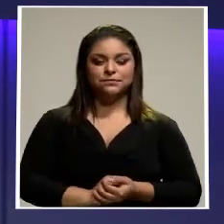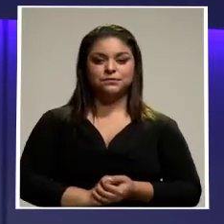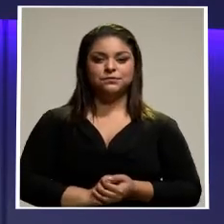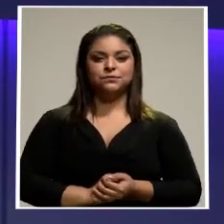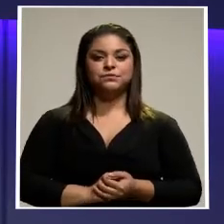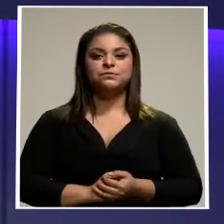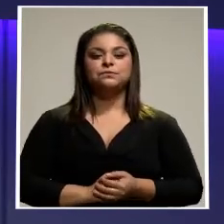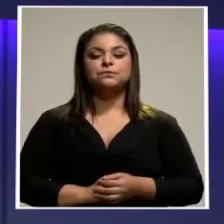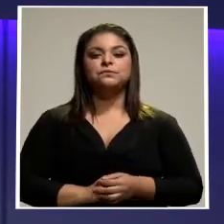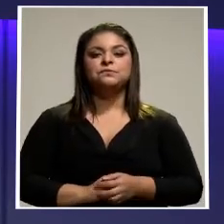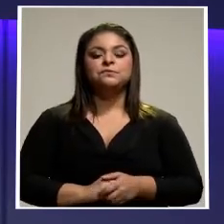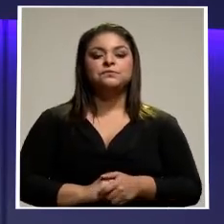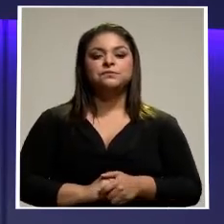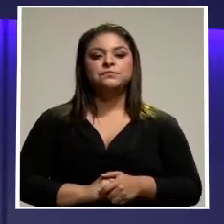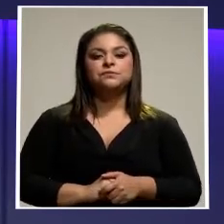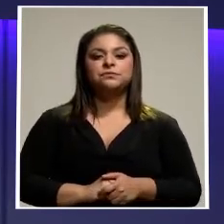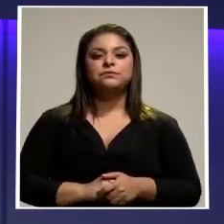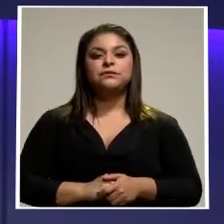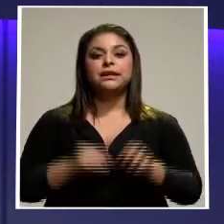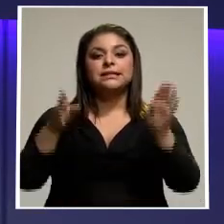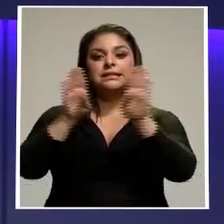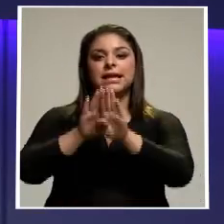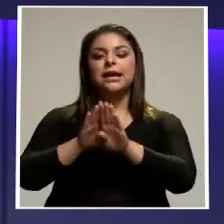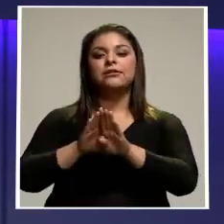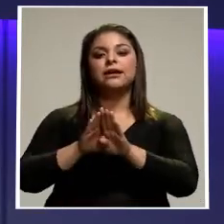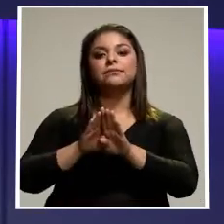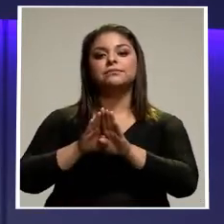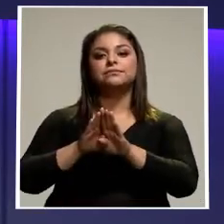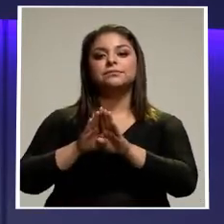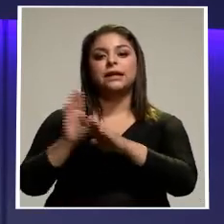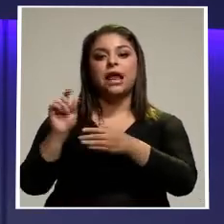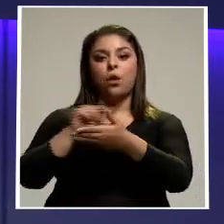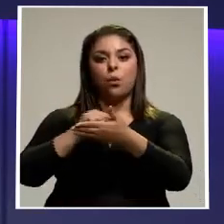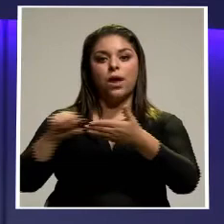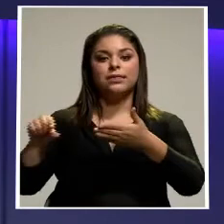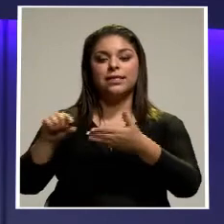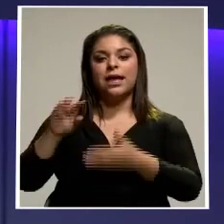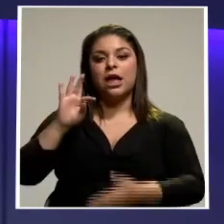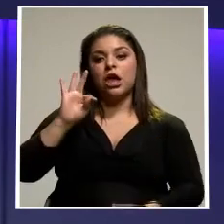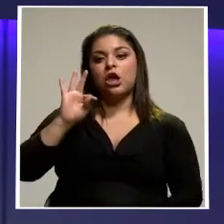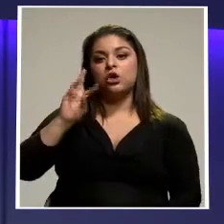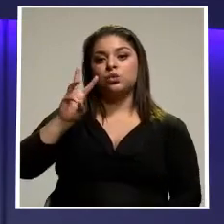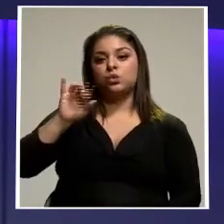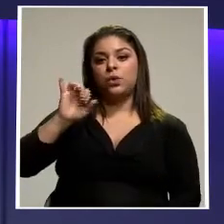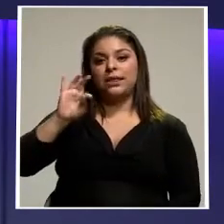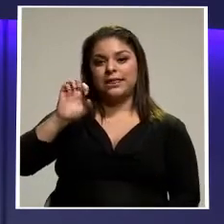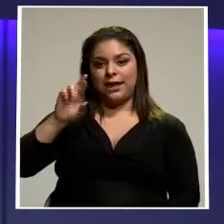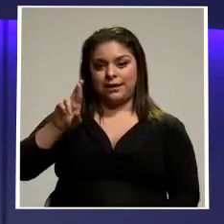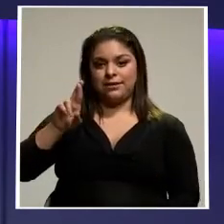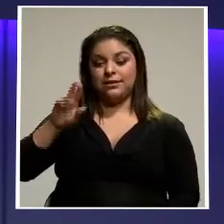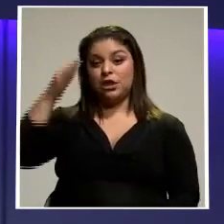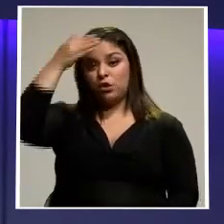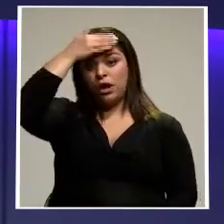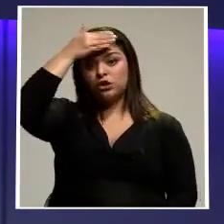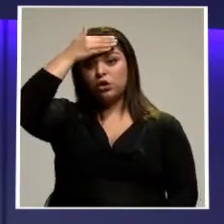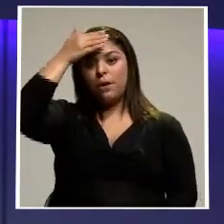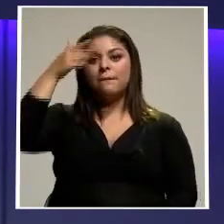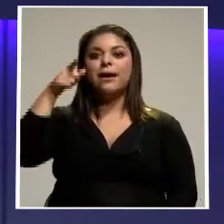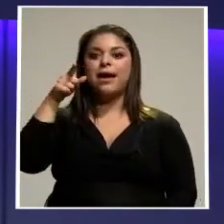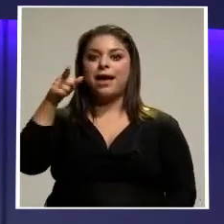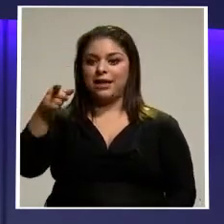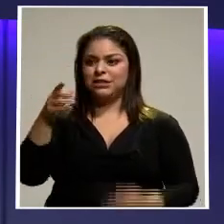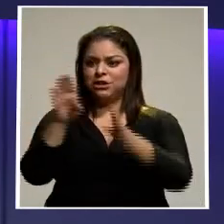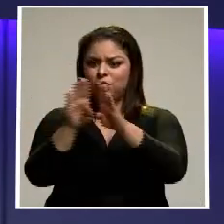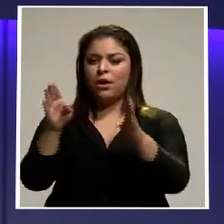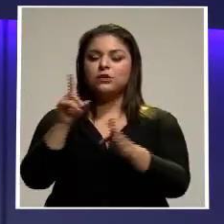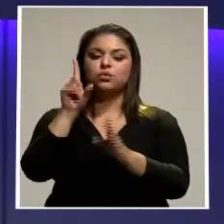El cierre de la cuenta de Twitter del presidente Donald Trump, del expresidente Trump, es un ejemplo. ¿Cuál podría ser